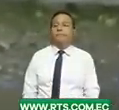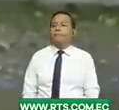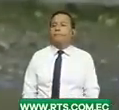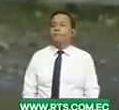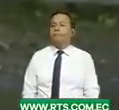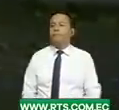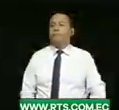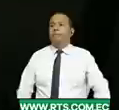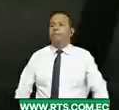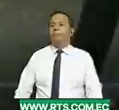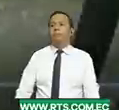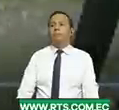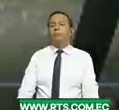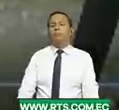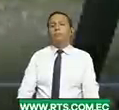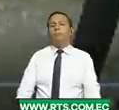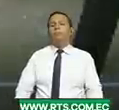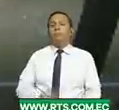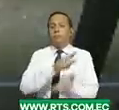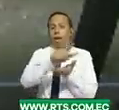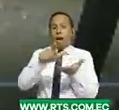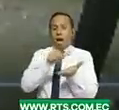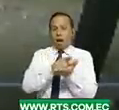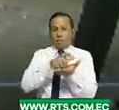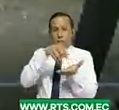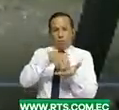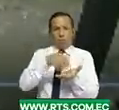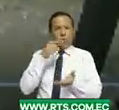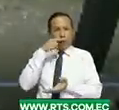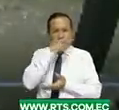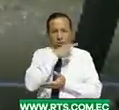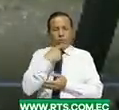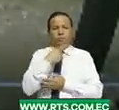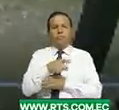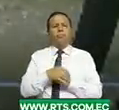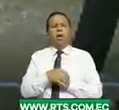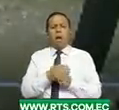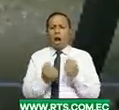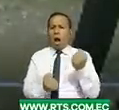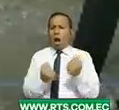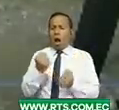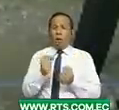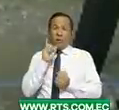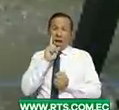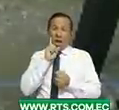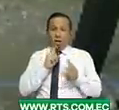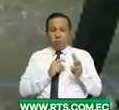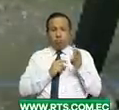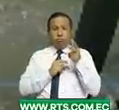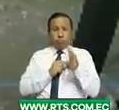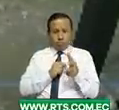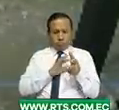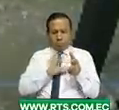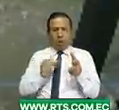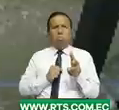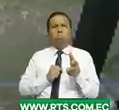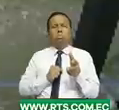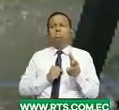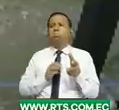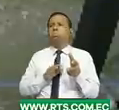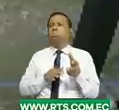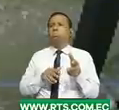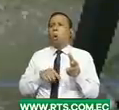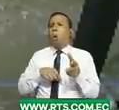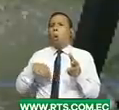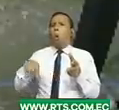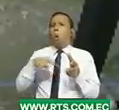Lago Agrio, provincia de Sucumbíos. Hay una camioneta negra parada a un costado de la vía, cuando de la nada asoma otra camioneta, se